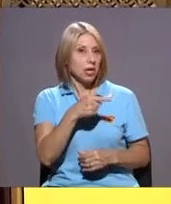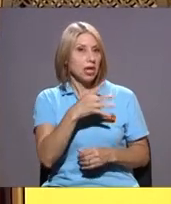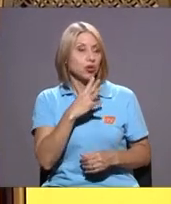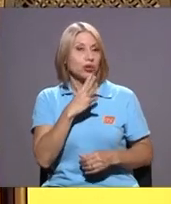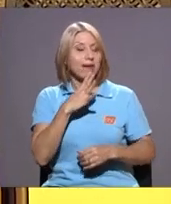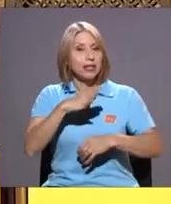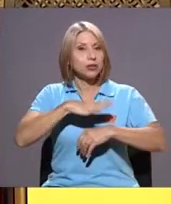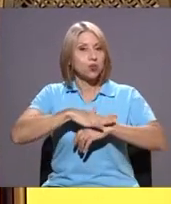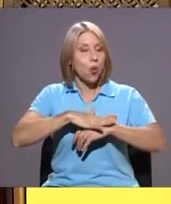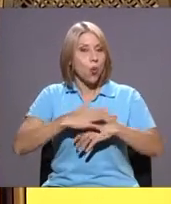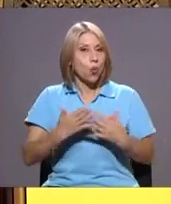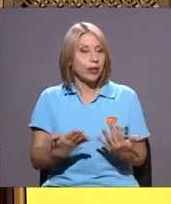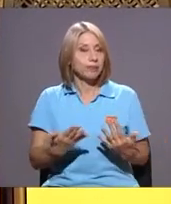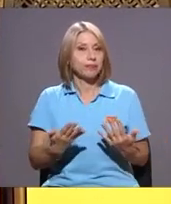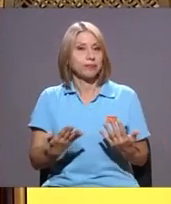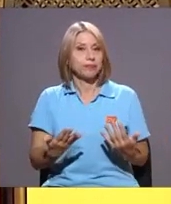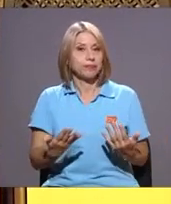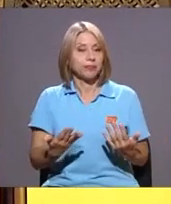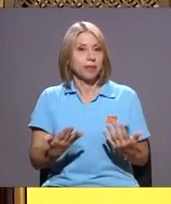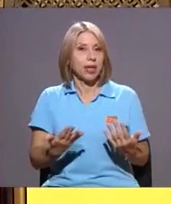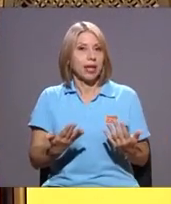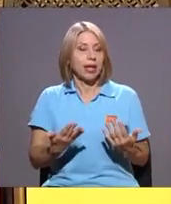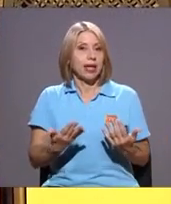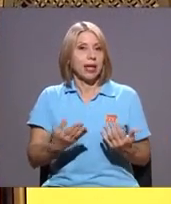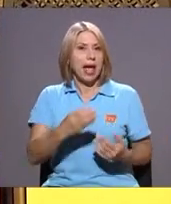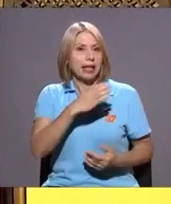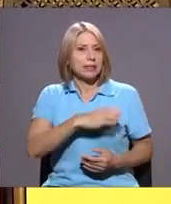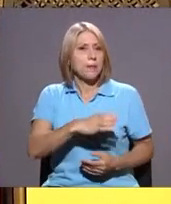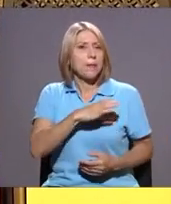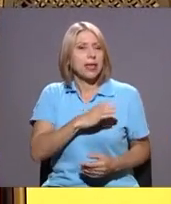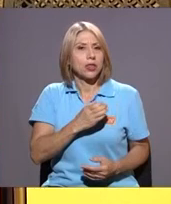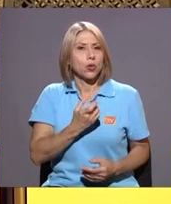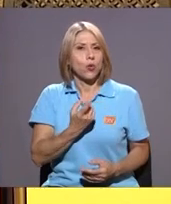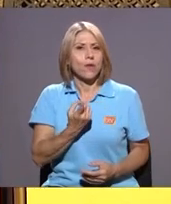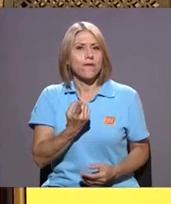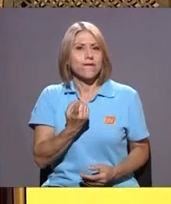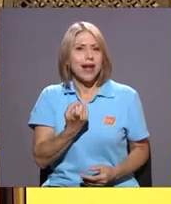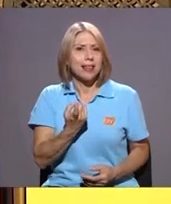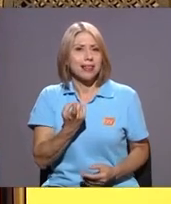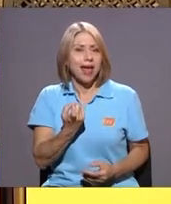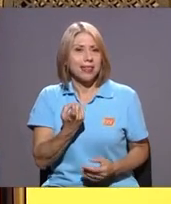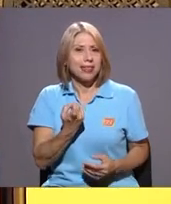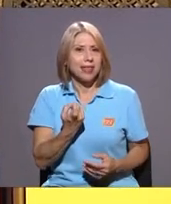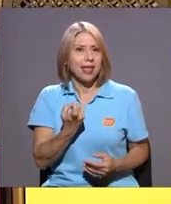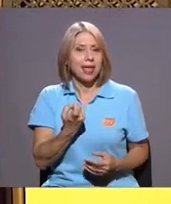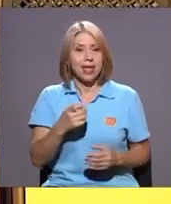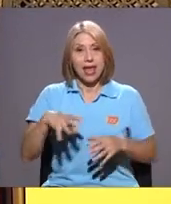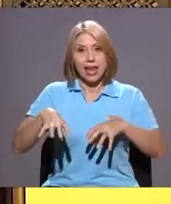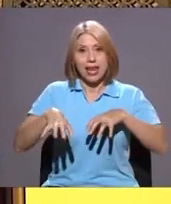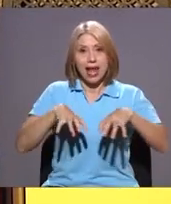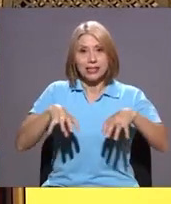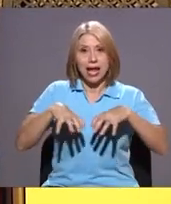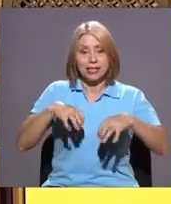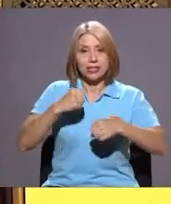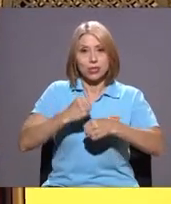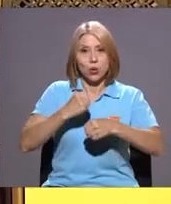hable sobre digamos el aspecto faltante en las acciones del gobierno